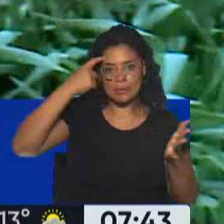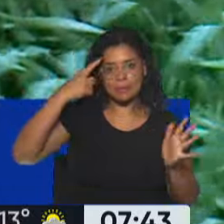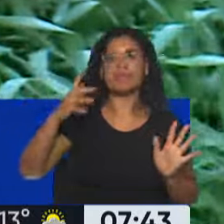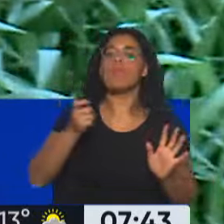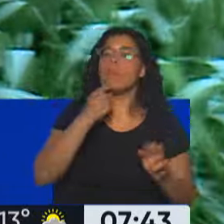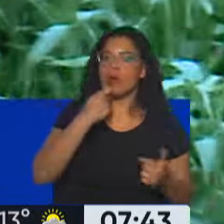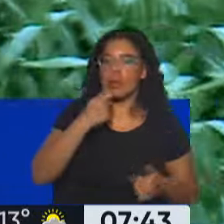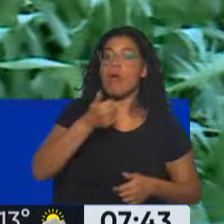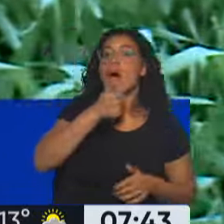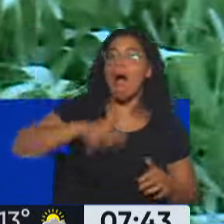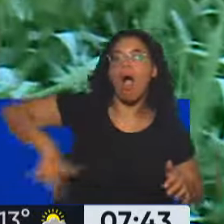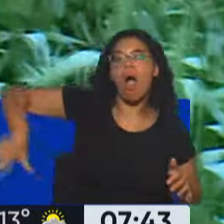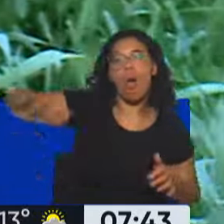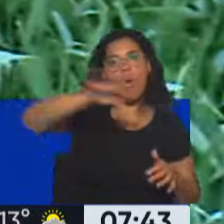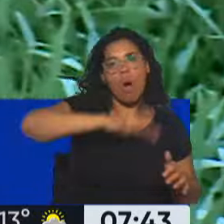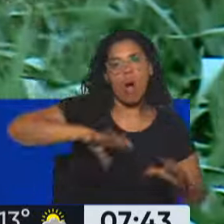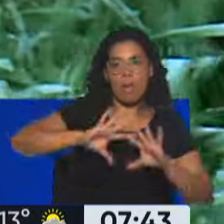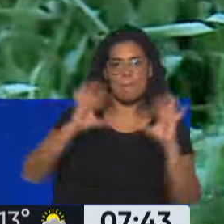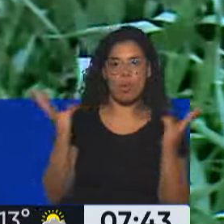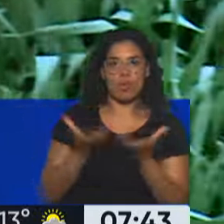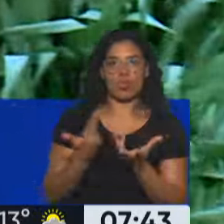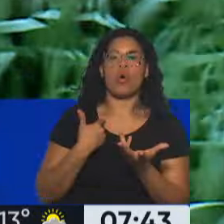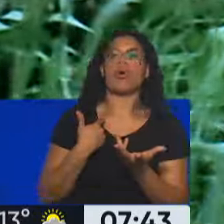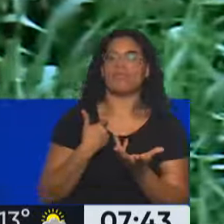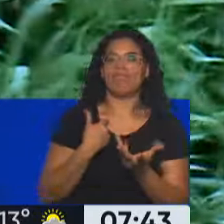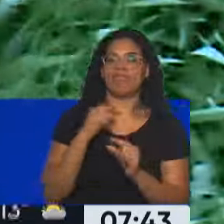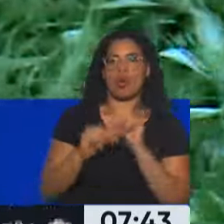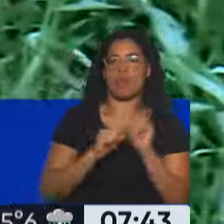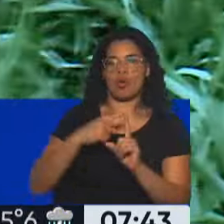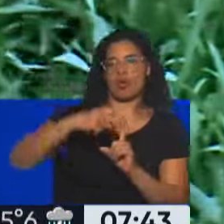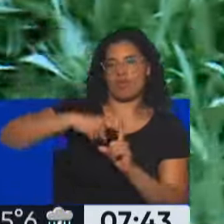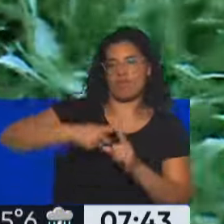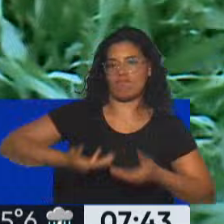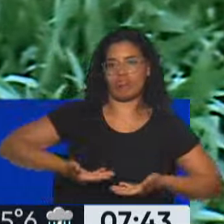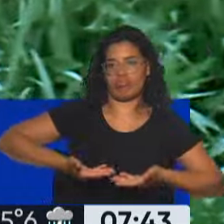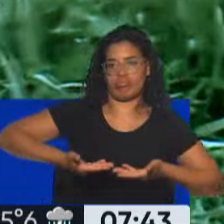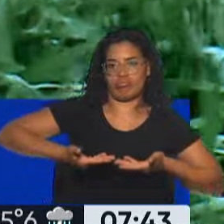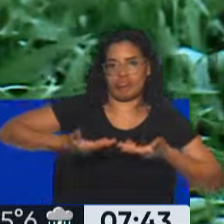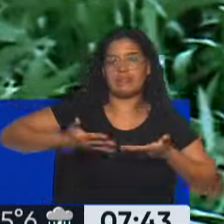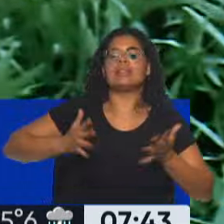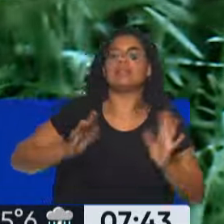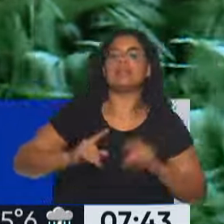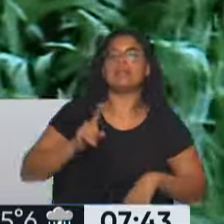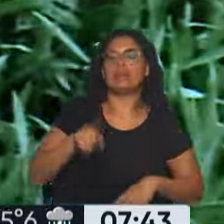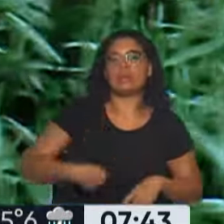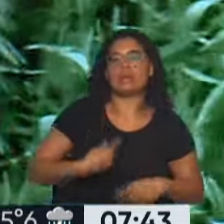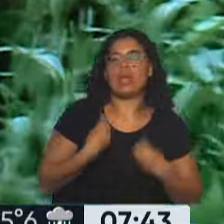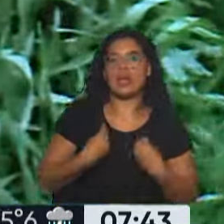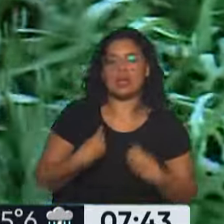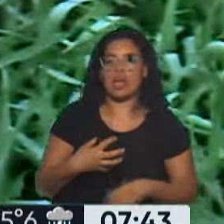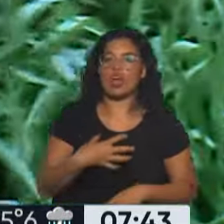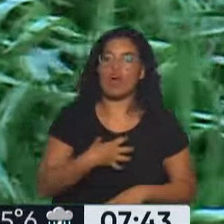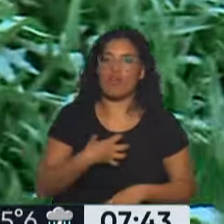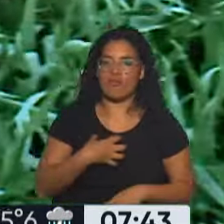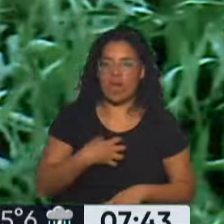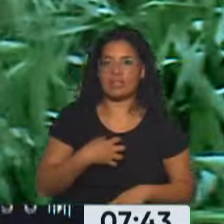oceánicos que están hablando de un sistema atmosférico perturbado y esto hace disminuir la confianza